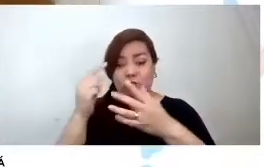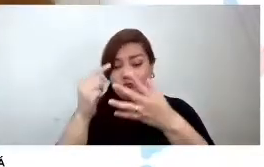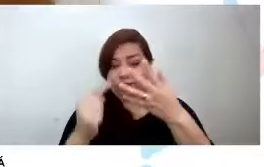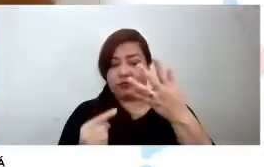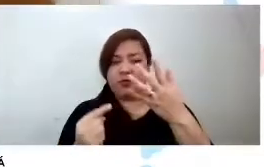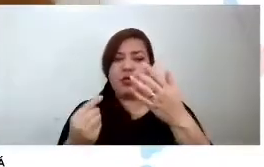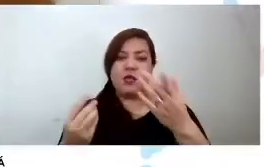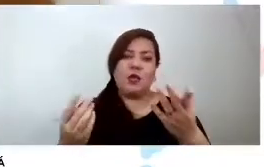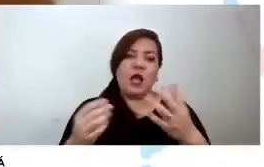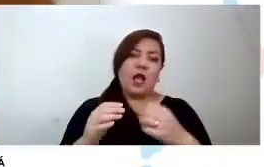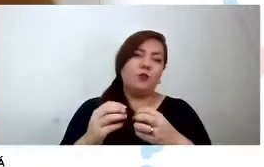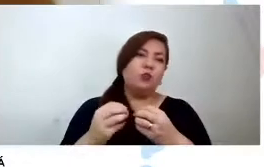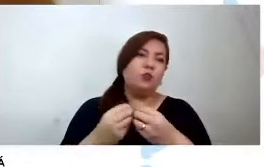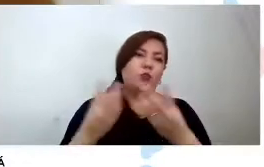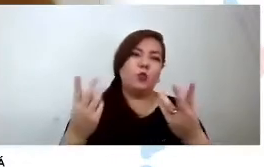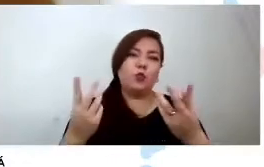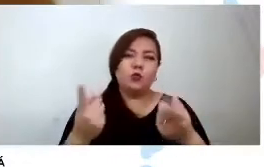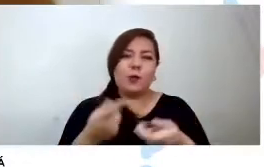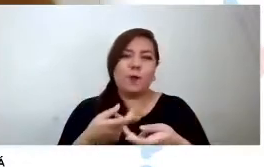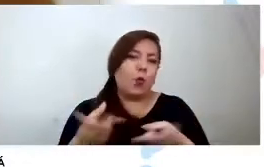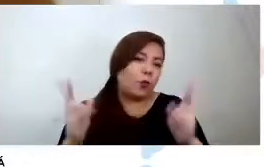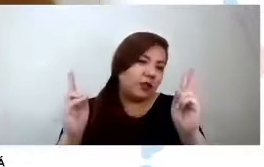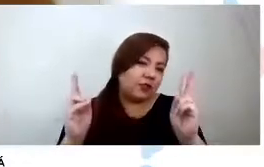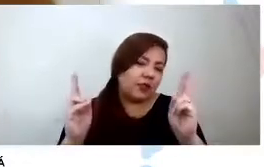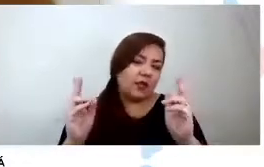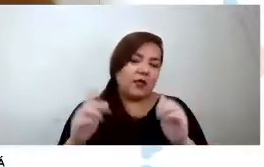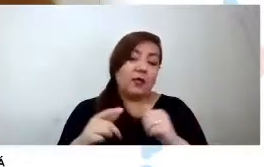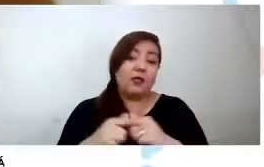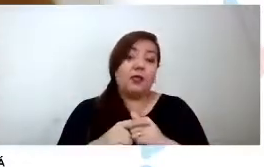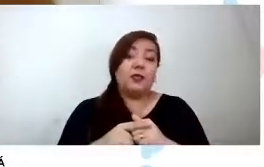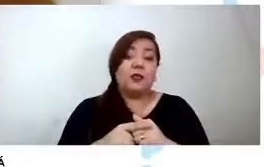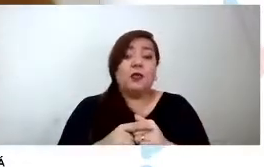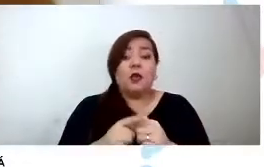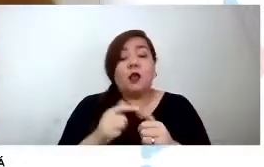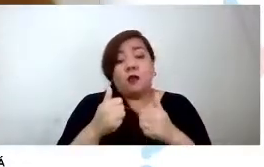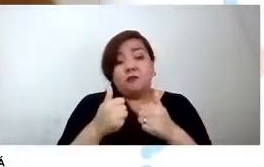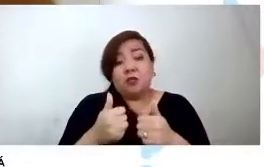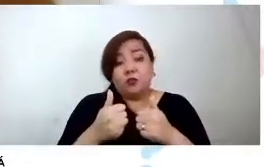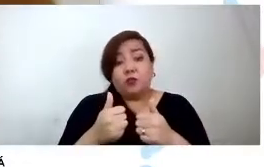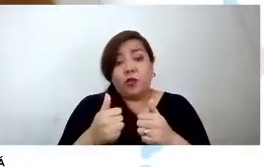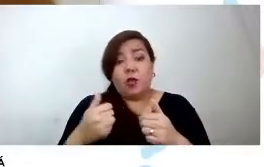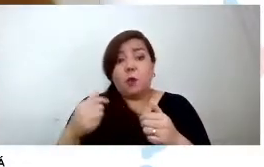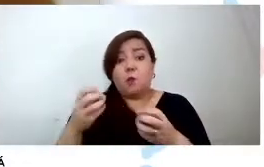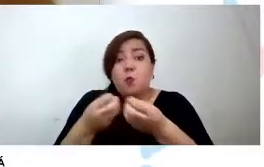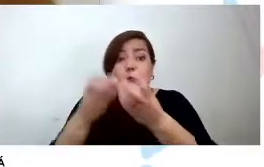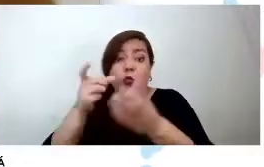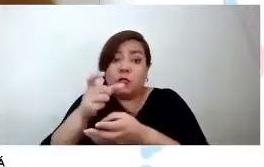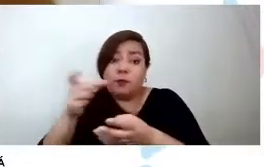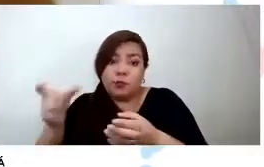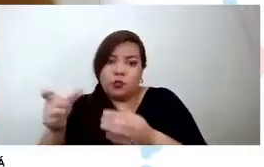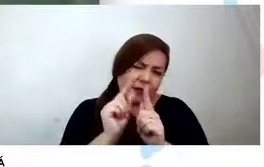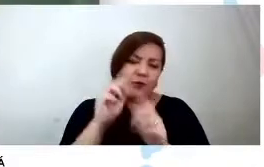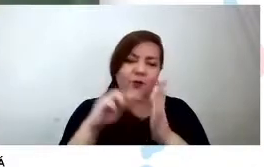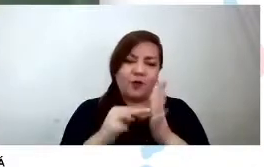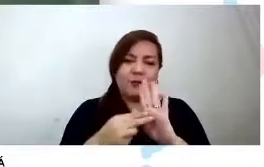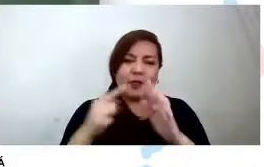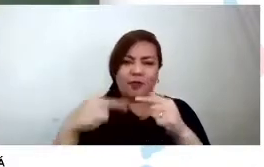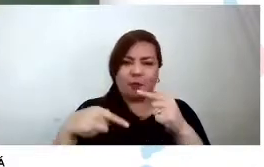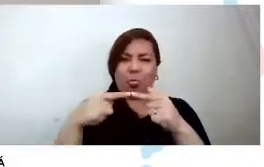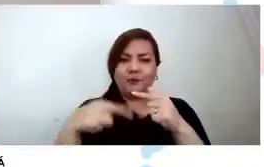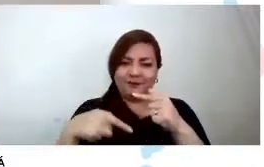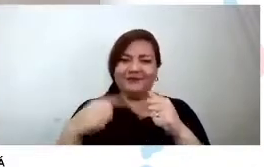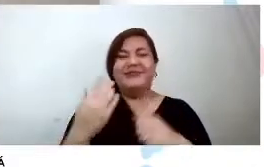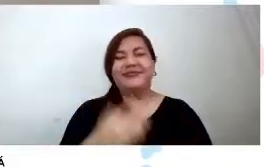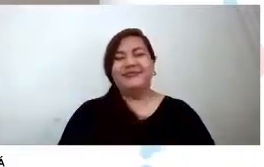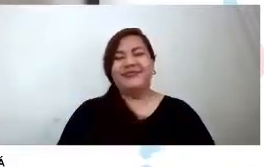súper amplio que al final estuvo muy bien porque acercó a mucha gente a la ciencia. Sí,